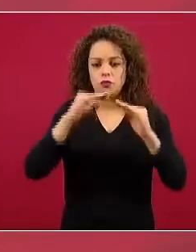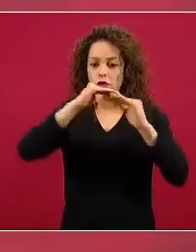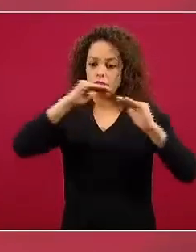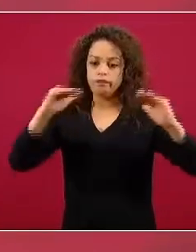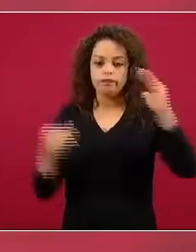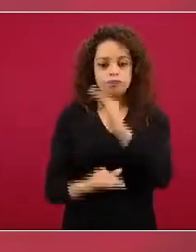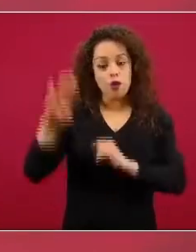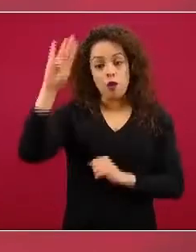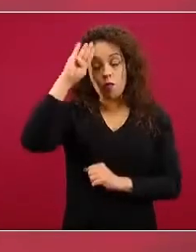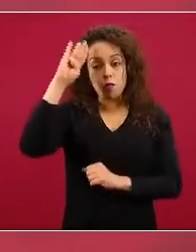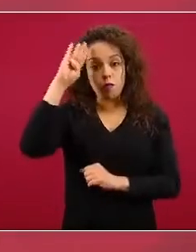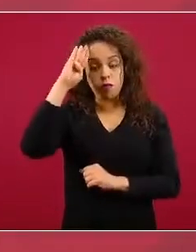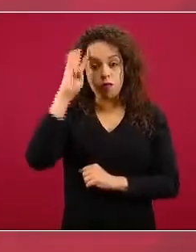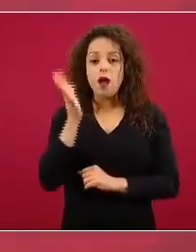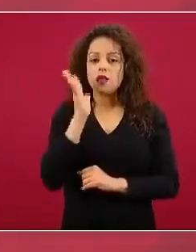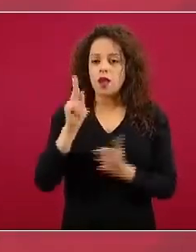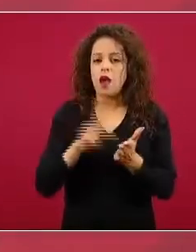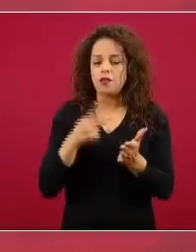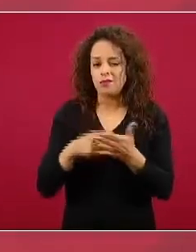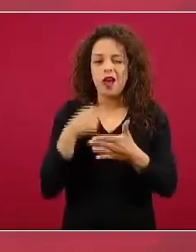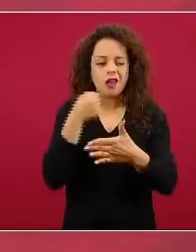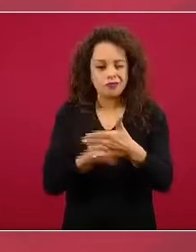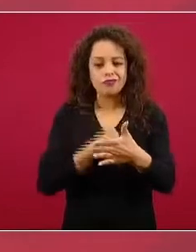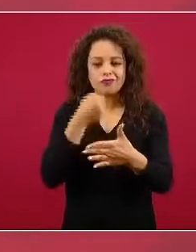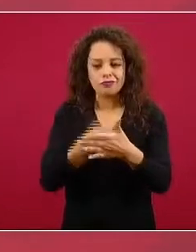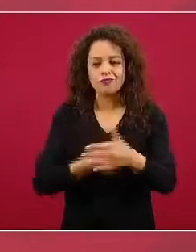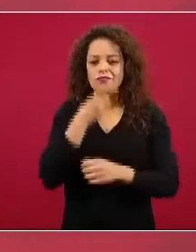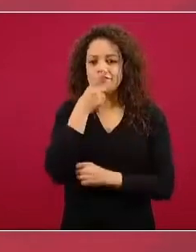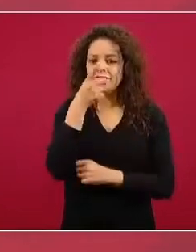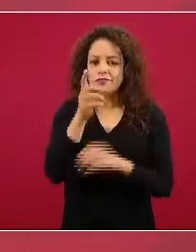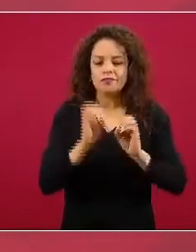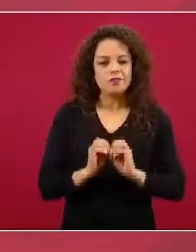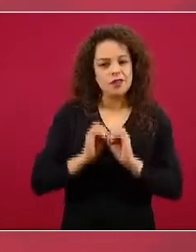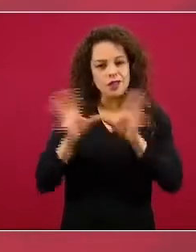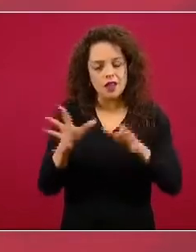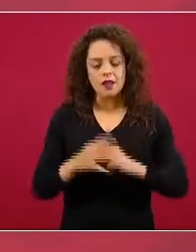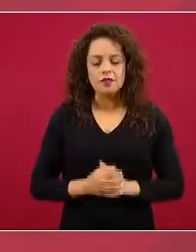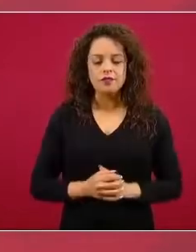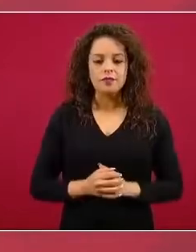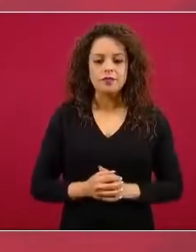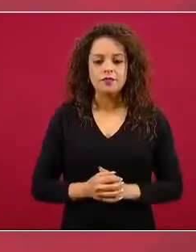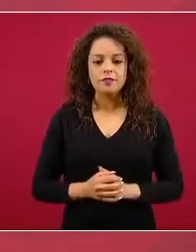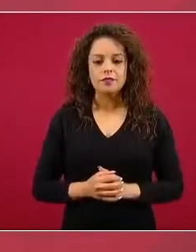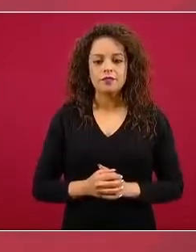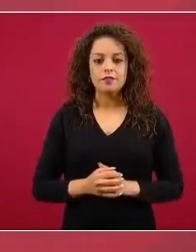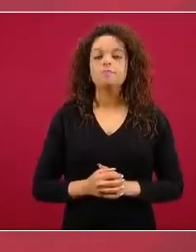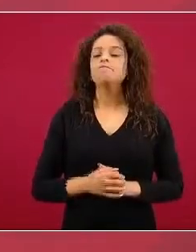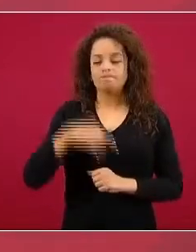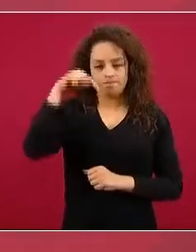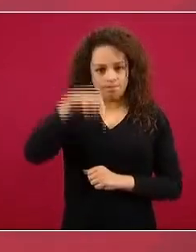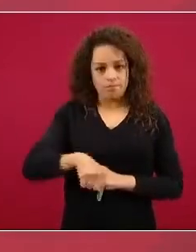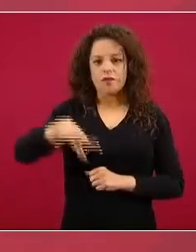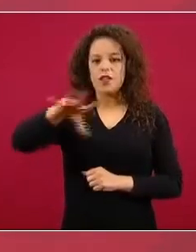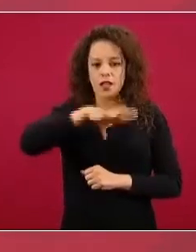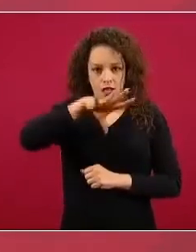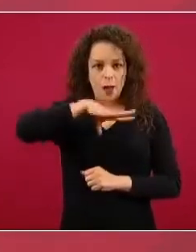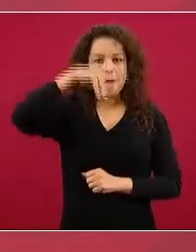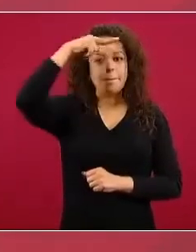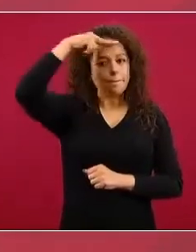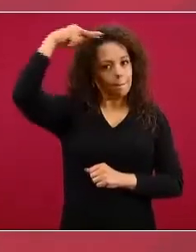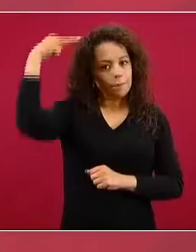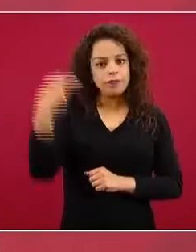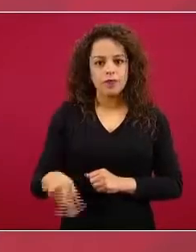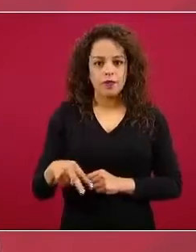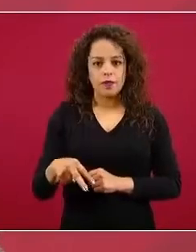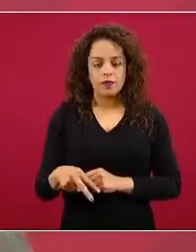social, como hemos insistido en decirlo explícitamente, es el caso de México, la distribución de